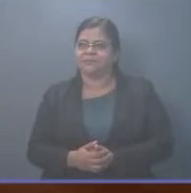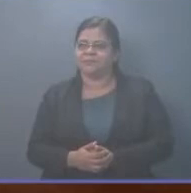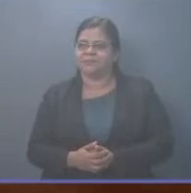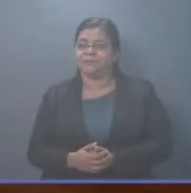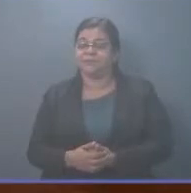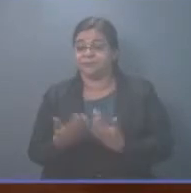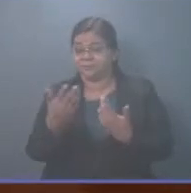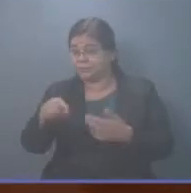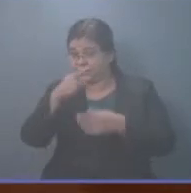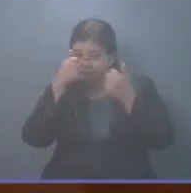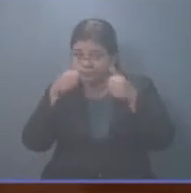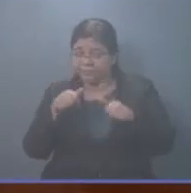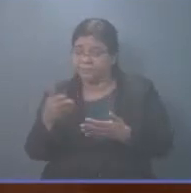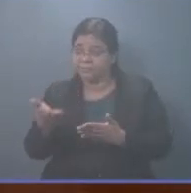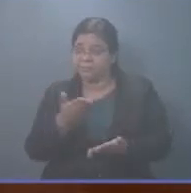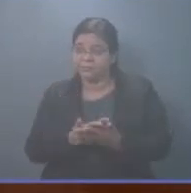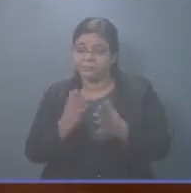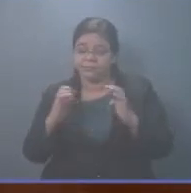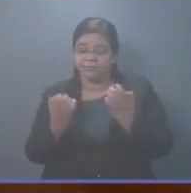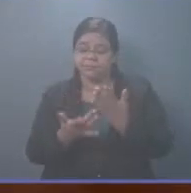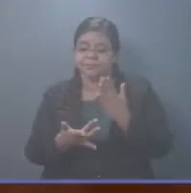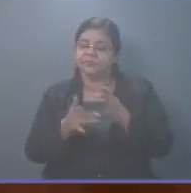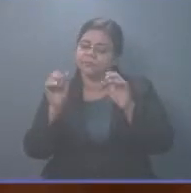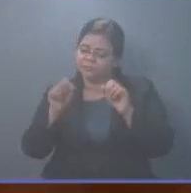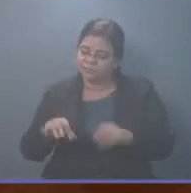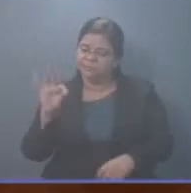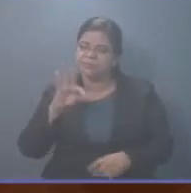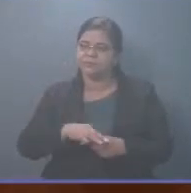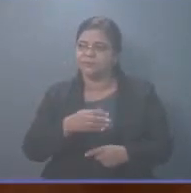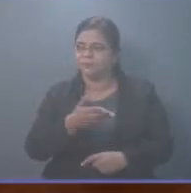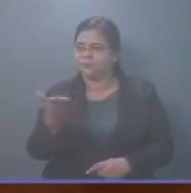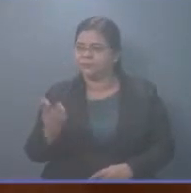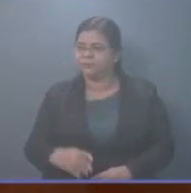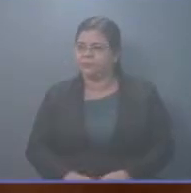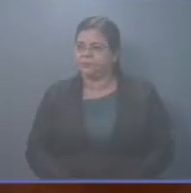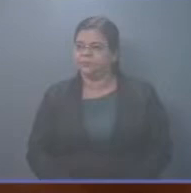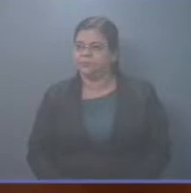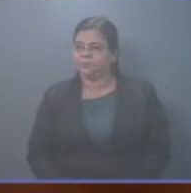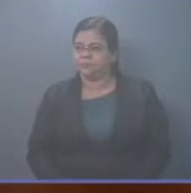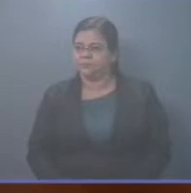Los que estén de acuerdo con la propuesta del equipo técnico, favor emitir su voto.